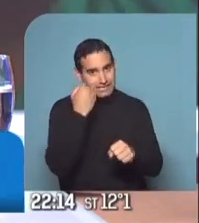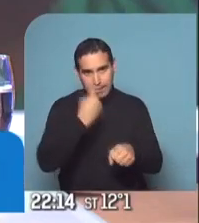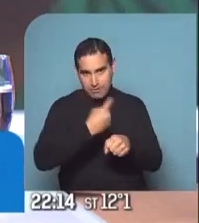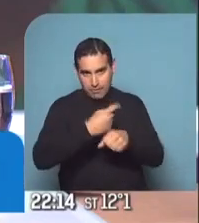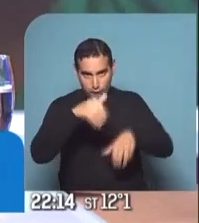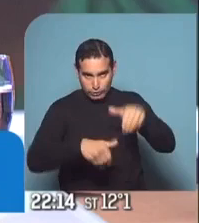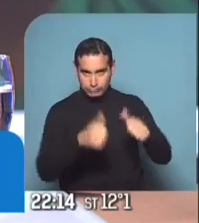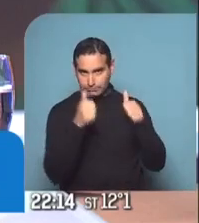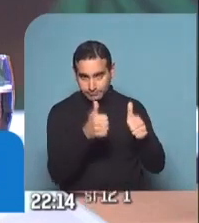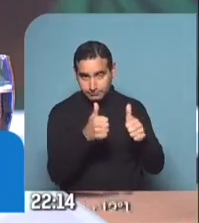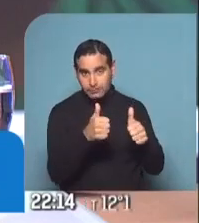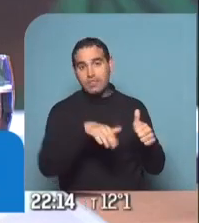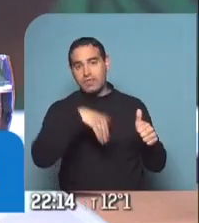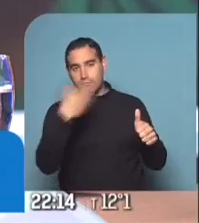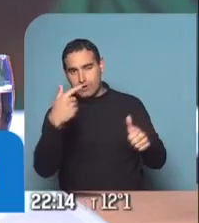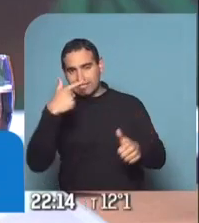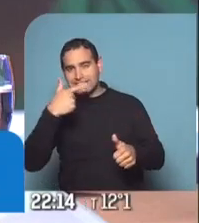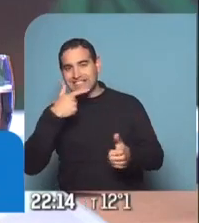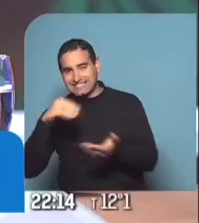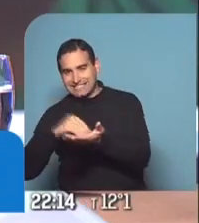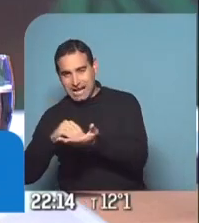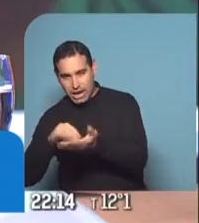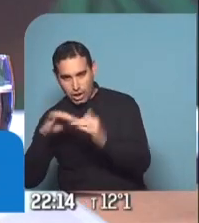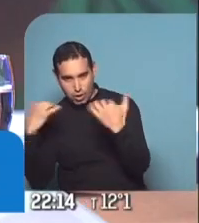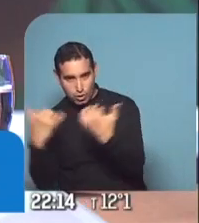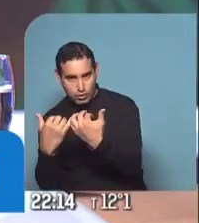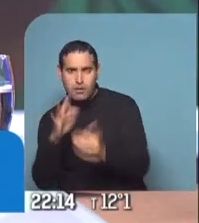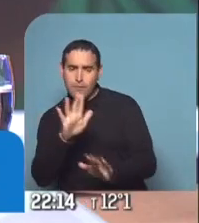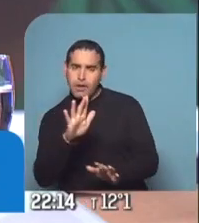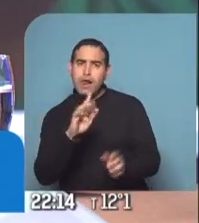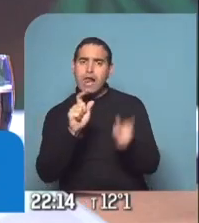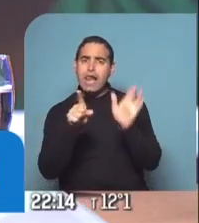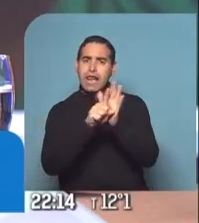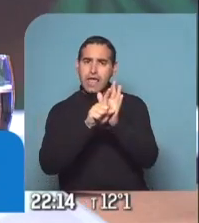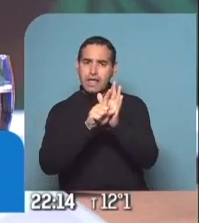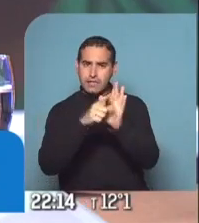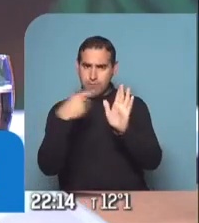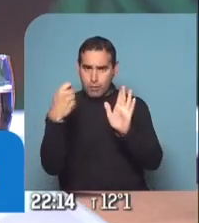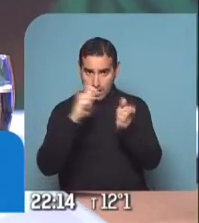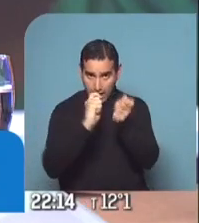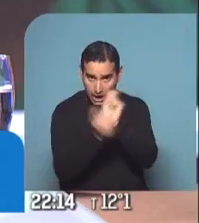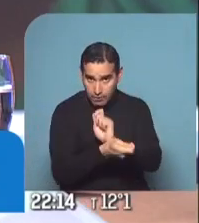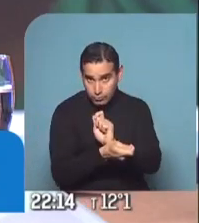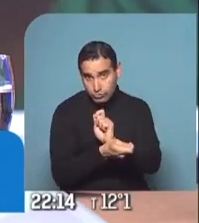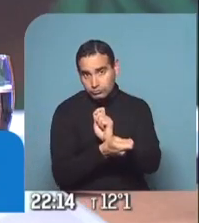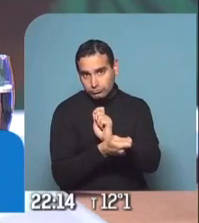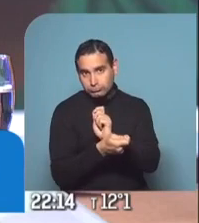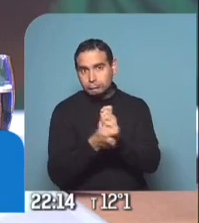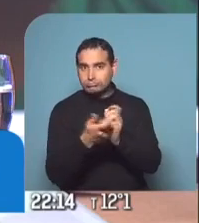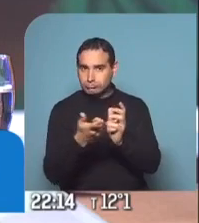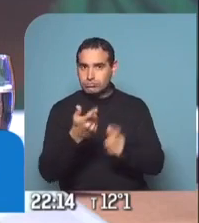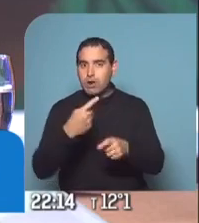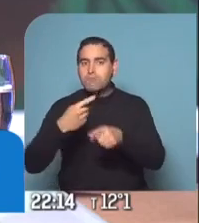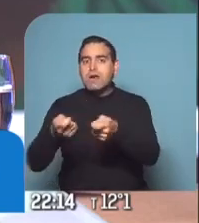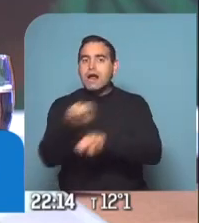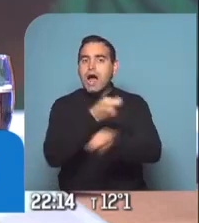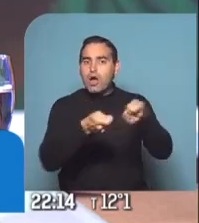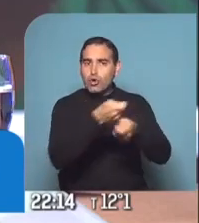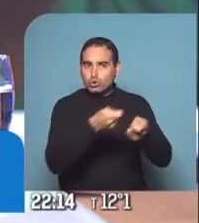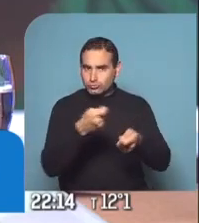primera, y luego en el Senado. Ahora bien, la reforma previsional alegró a los mercados, pero cómo